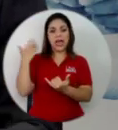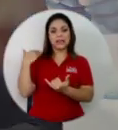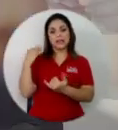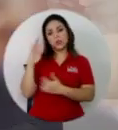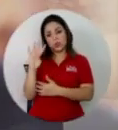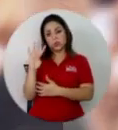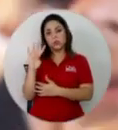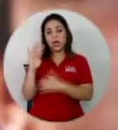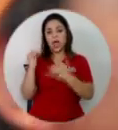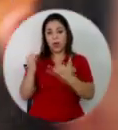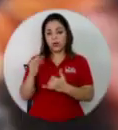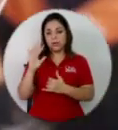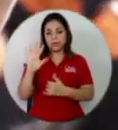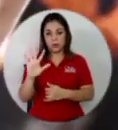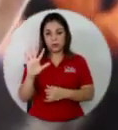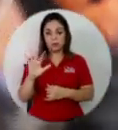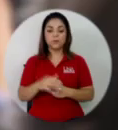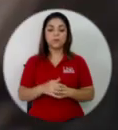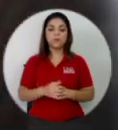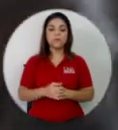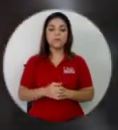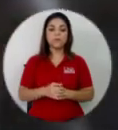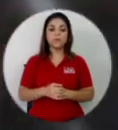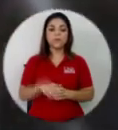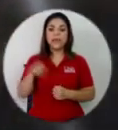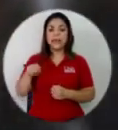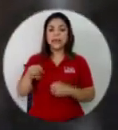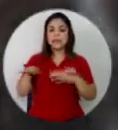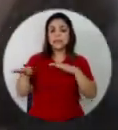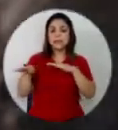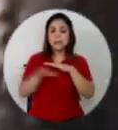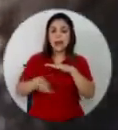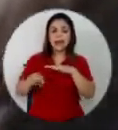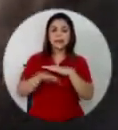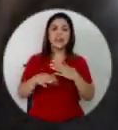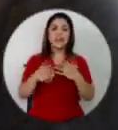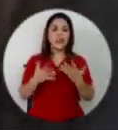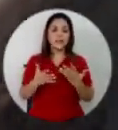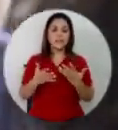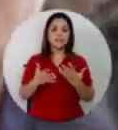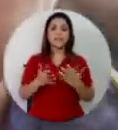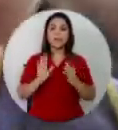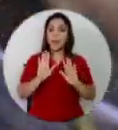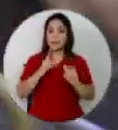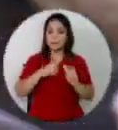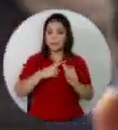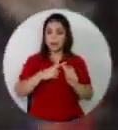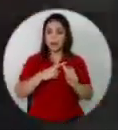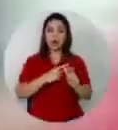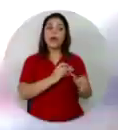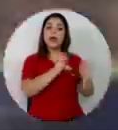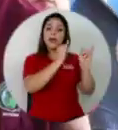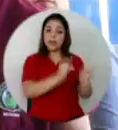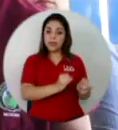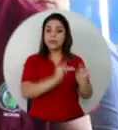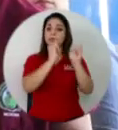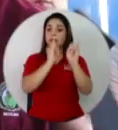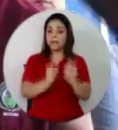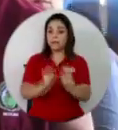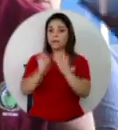la sede interuniversitaria, pues se basa en la existencia individual con sus